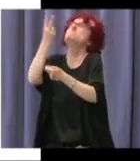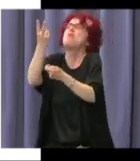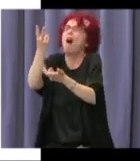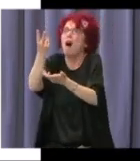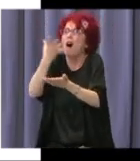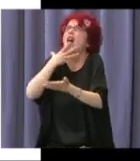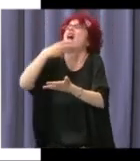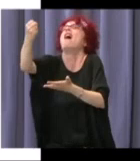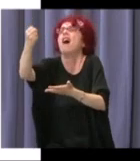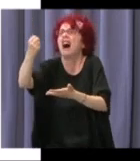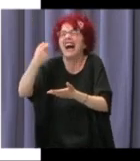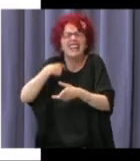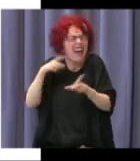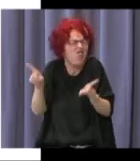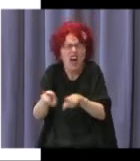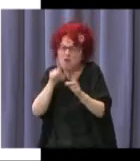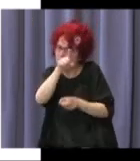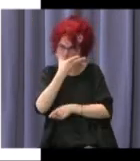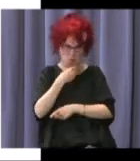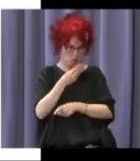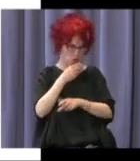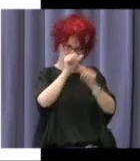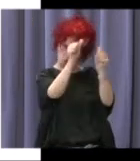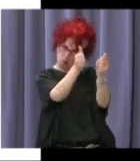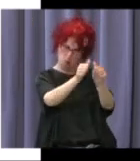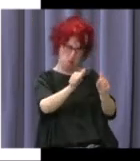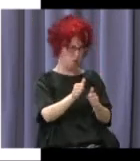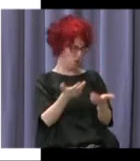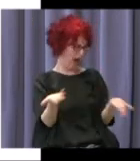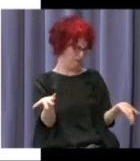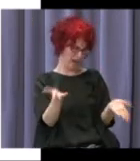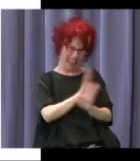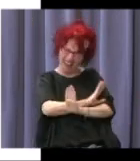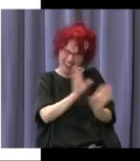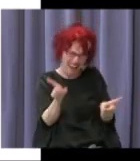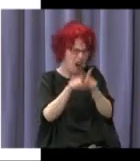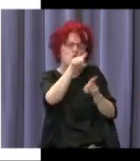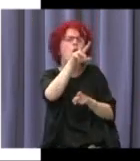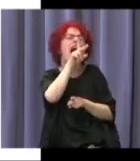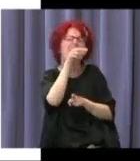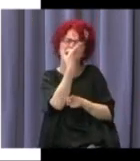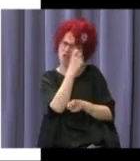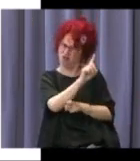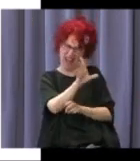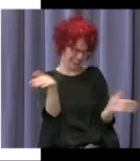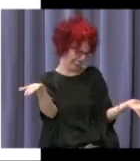Y le dice, no te preocupes, si estás muy mona, que es lo que nos dicen tantas veces a las mujeres. Si con eso ya vas bien.